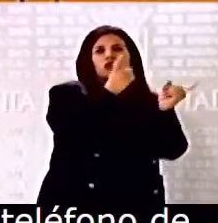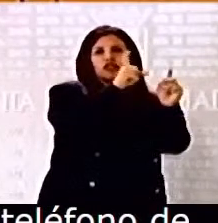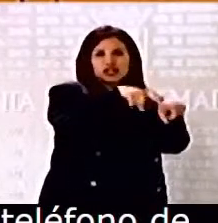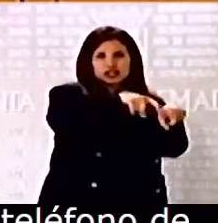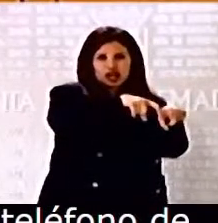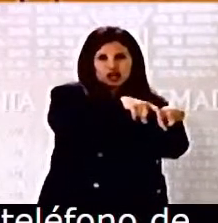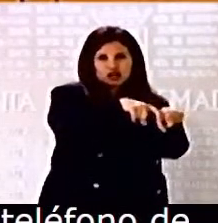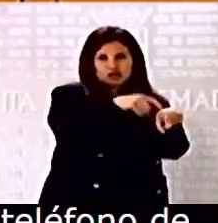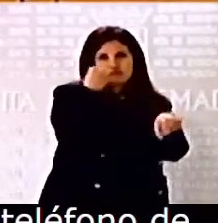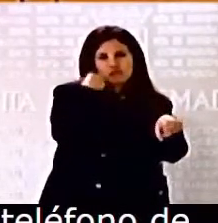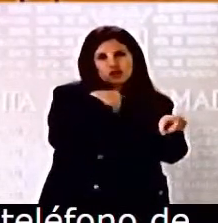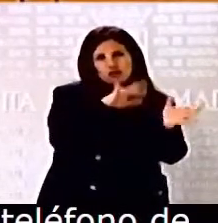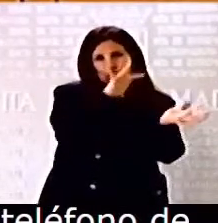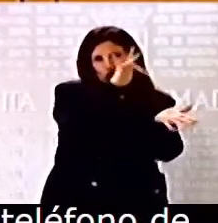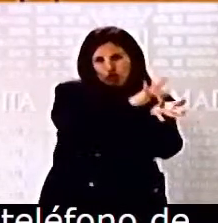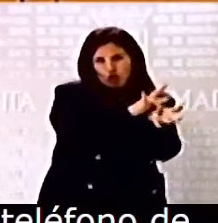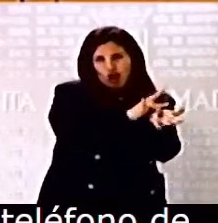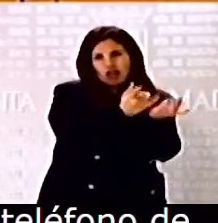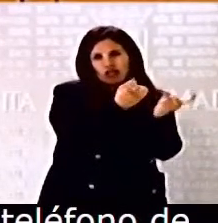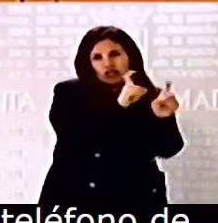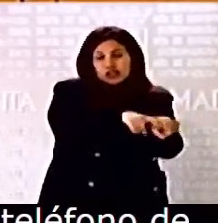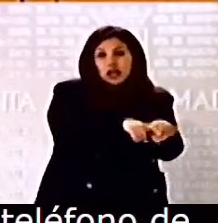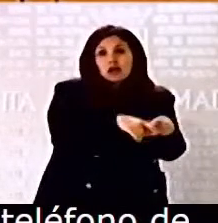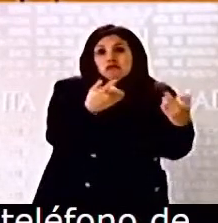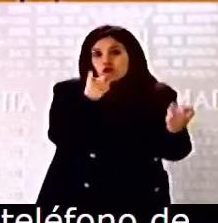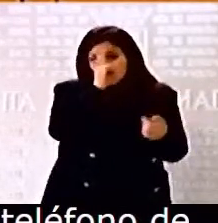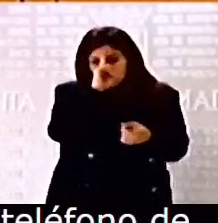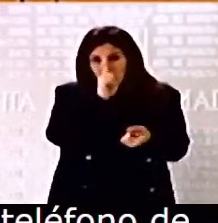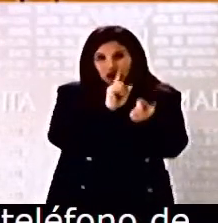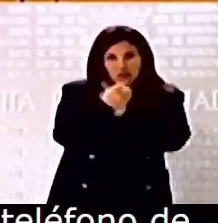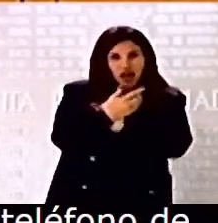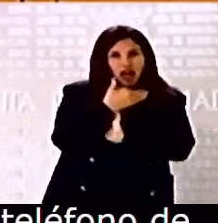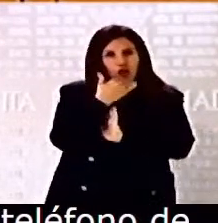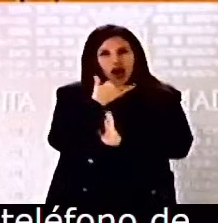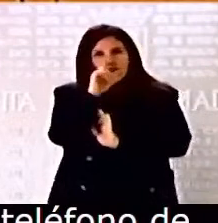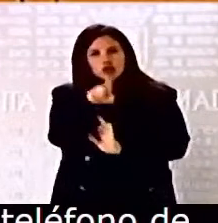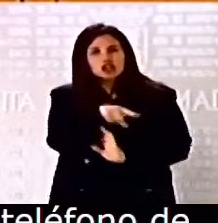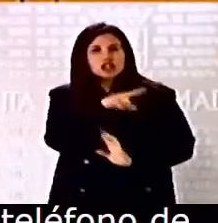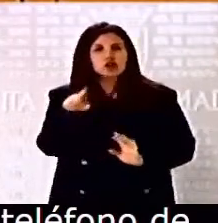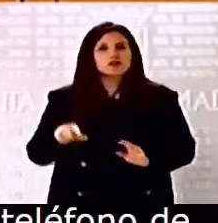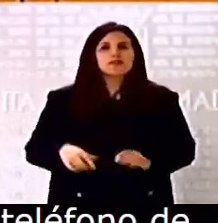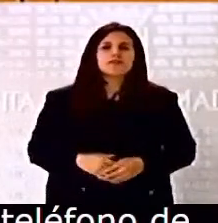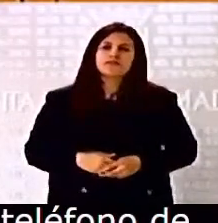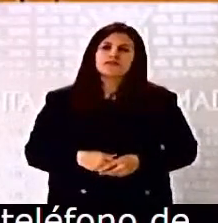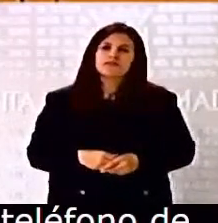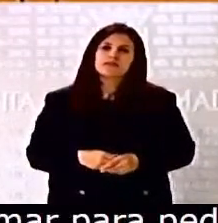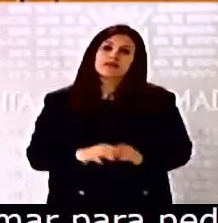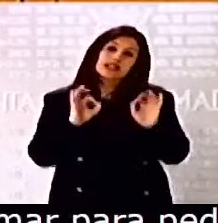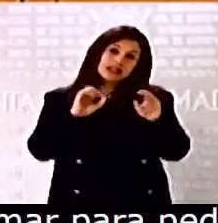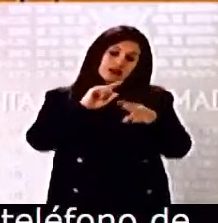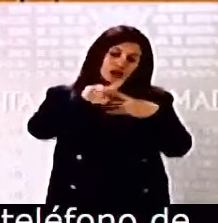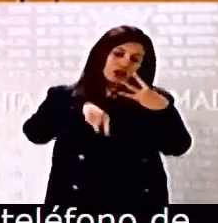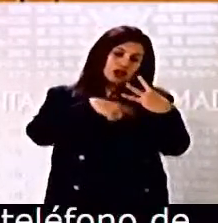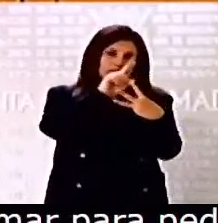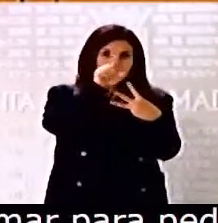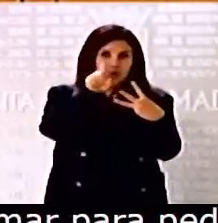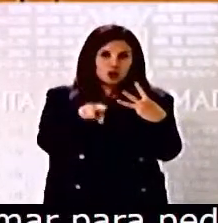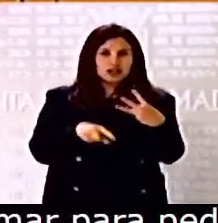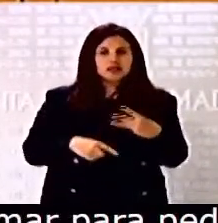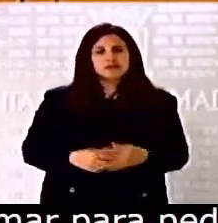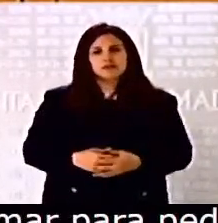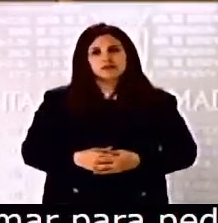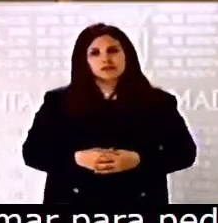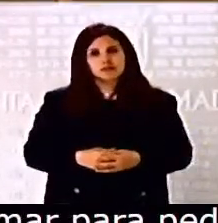en el día que ofrecía el centro de salud. Entonces, no sé si ha habido algún cambio en ese protocolo de llamada. Y esas serían las tres cuestiones,